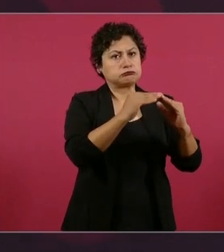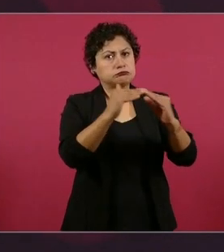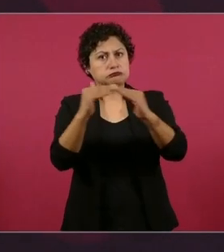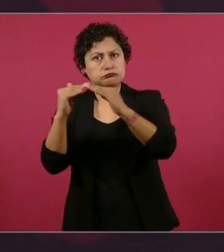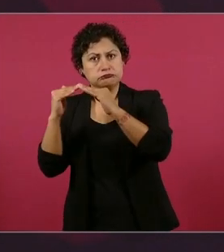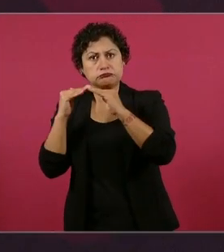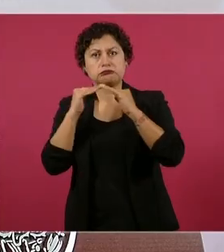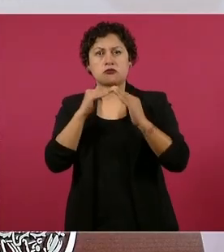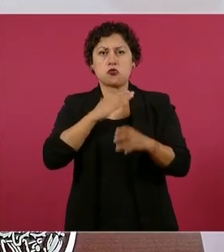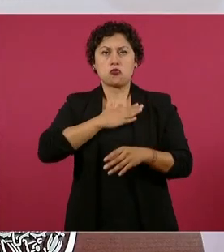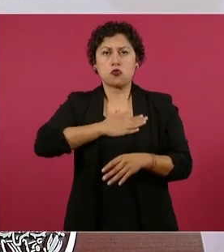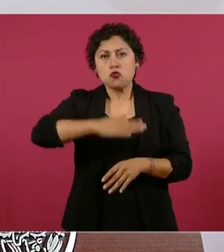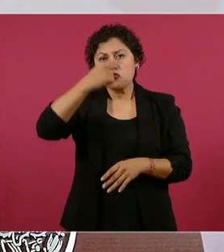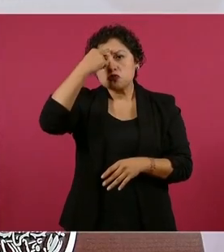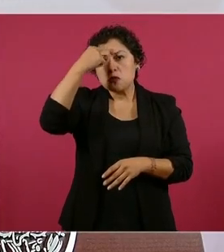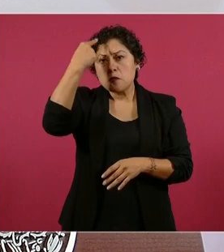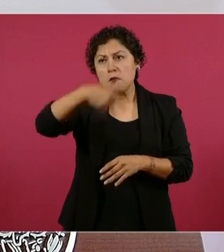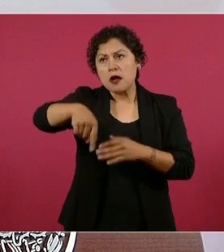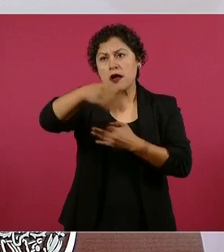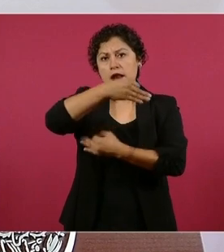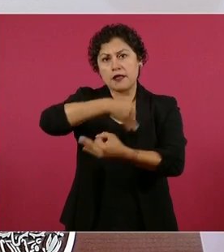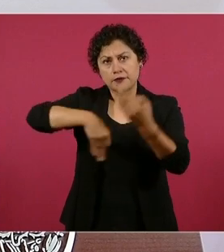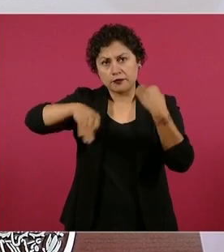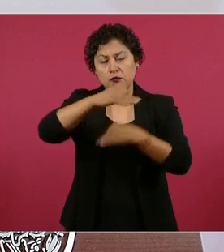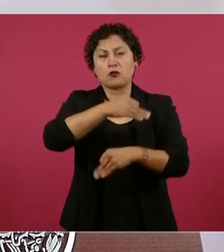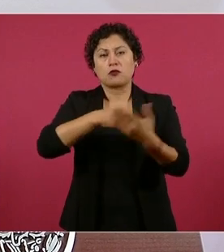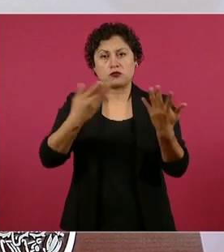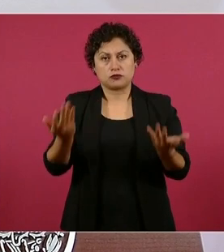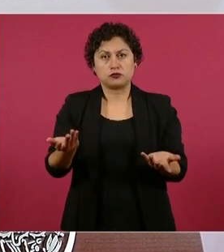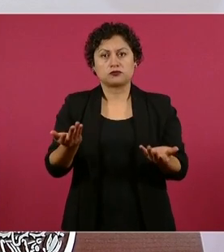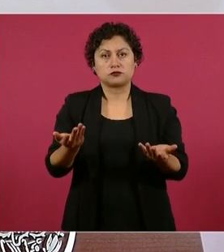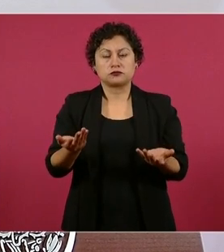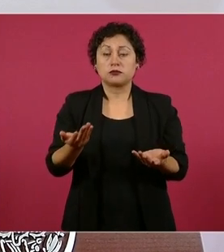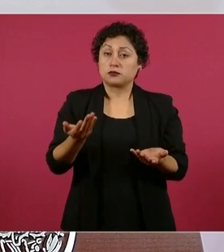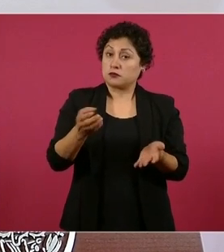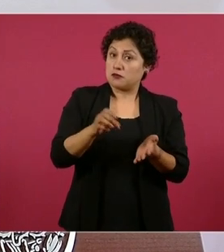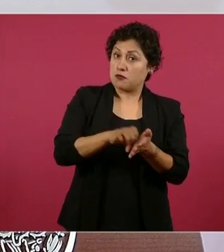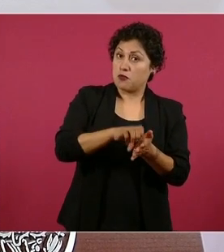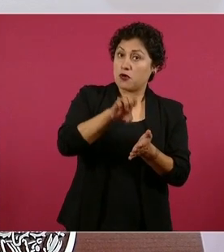y que la opresión, la explotación,